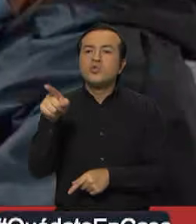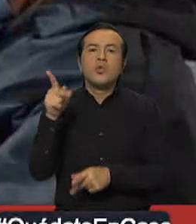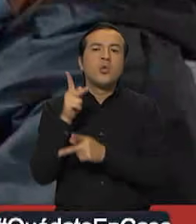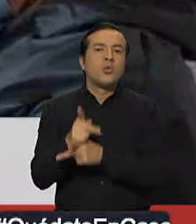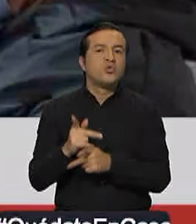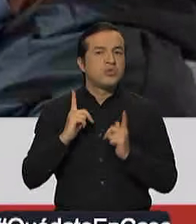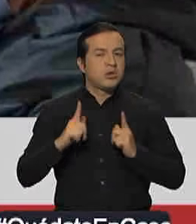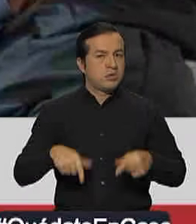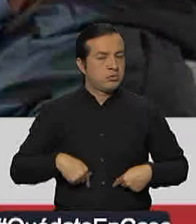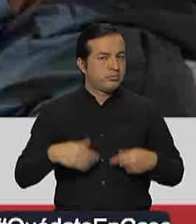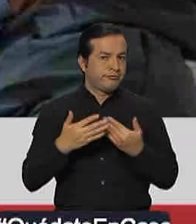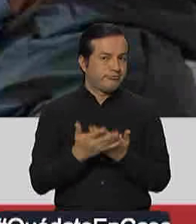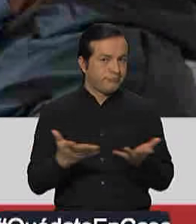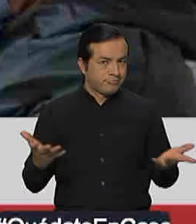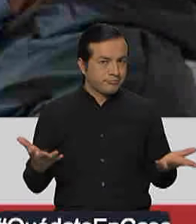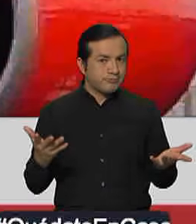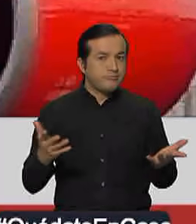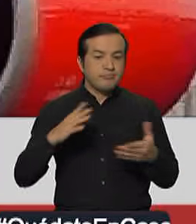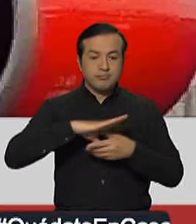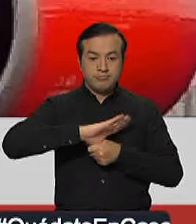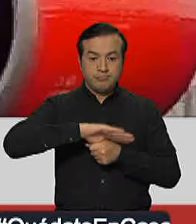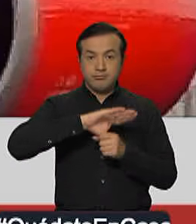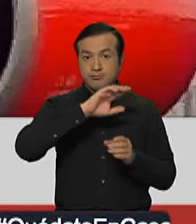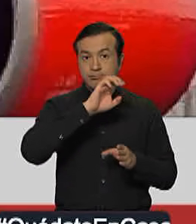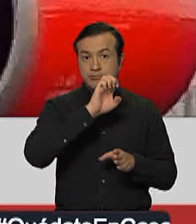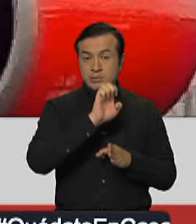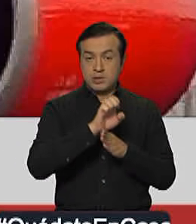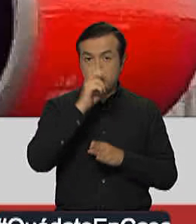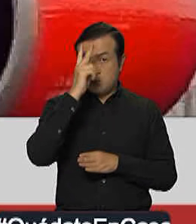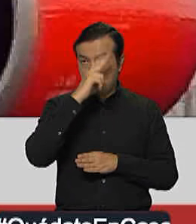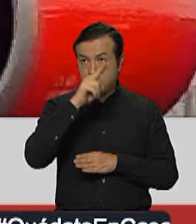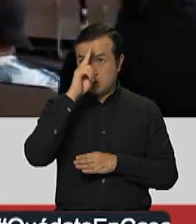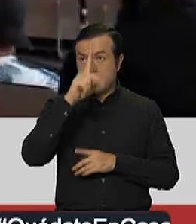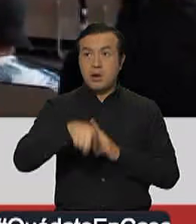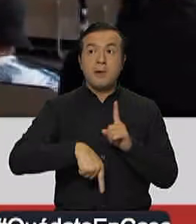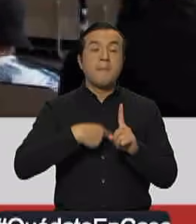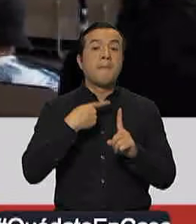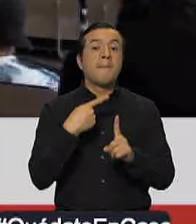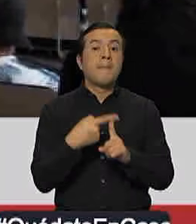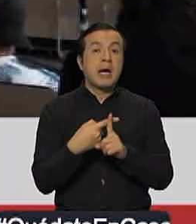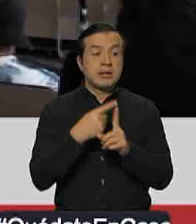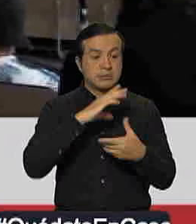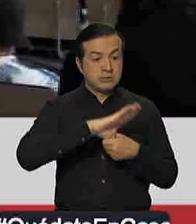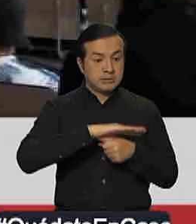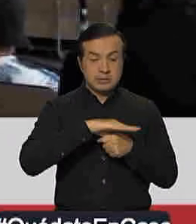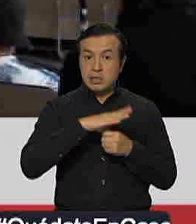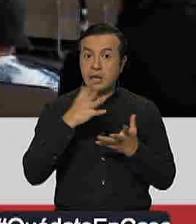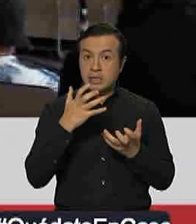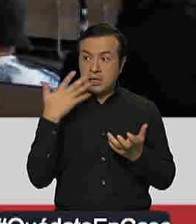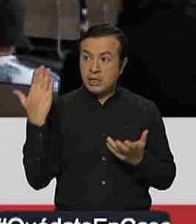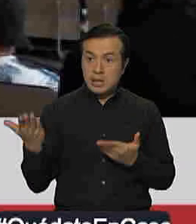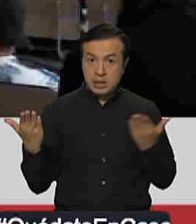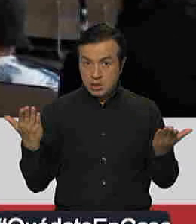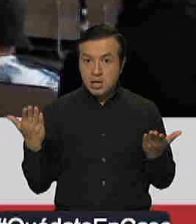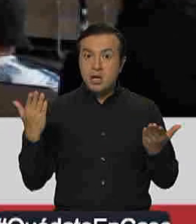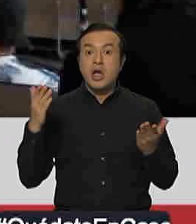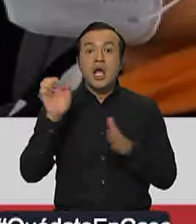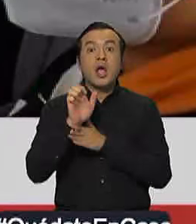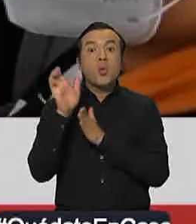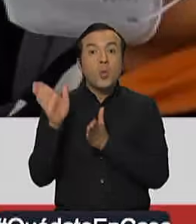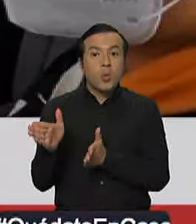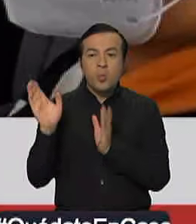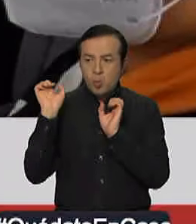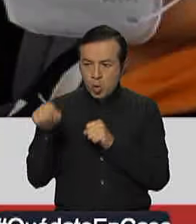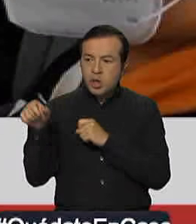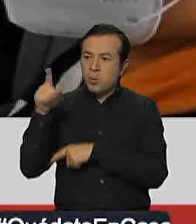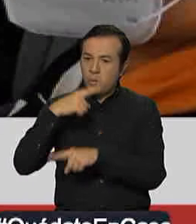La llegada fue coordinada por la Embajada de Ecuador en México y la Cancillería, que busca garantizar el retorno seguro de todos los